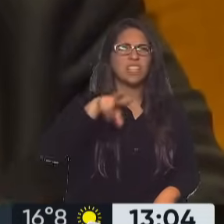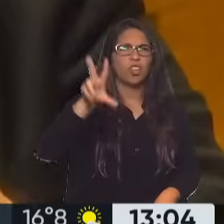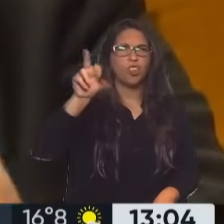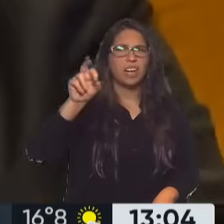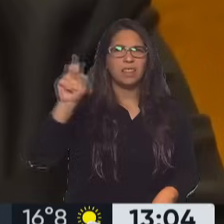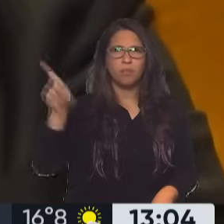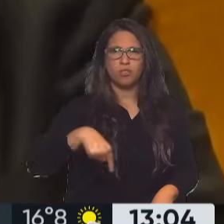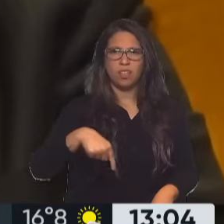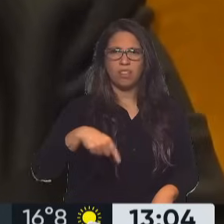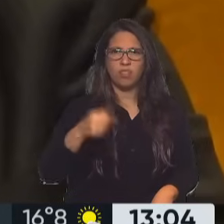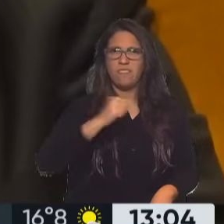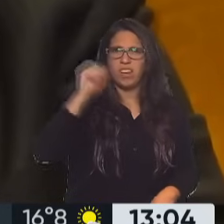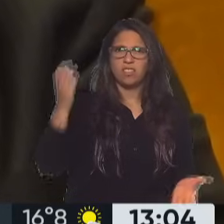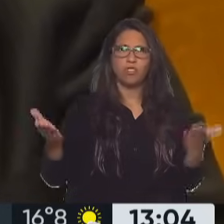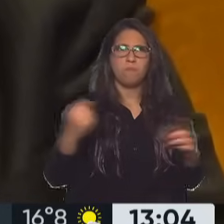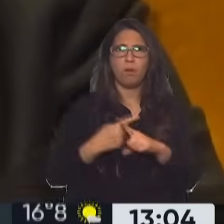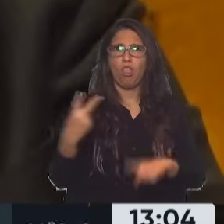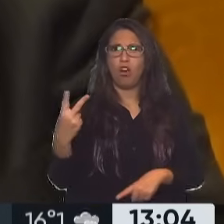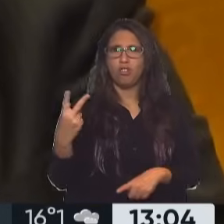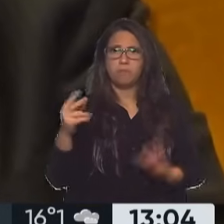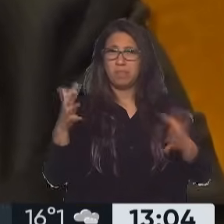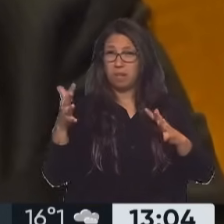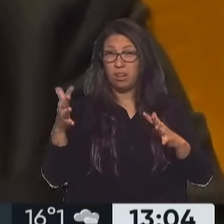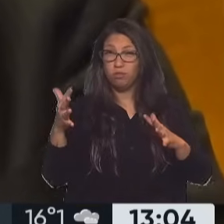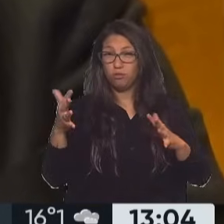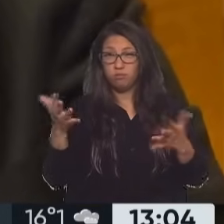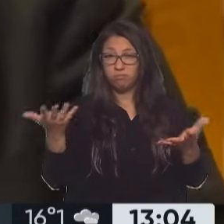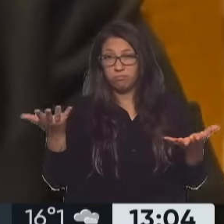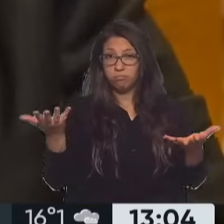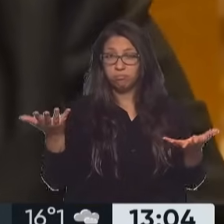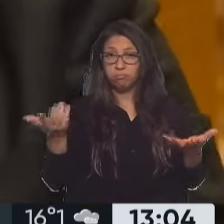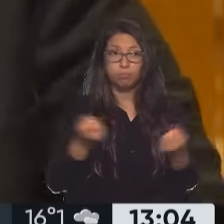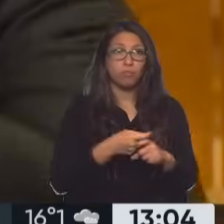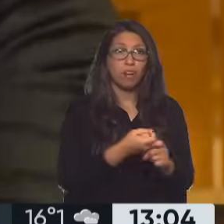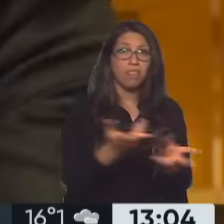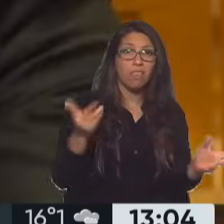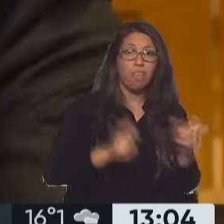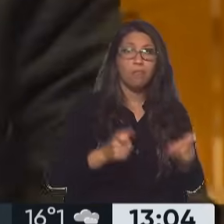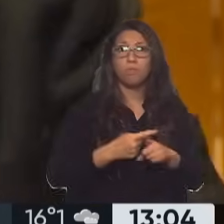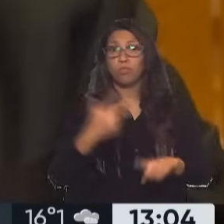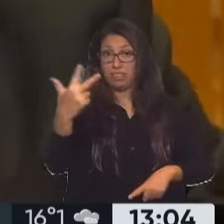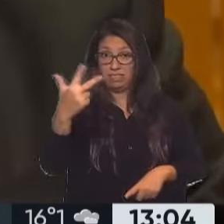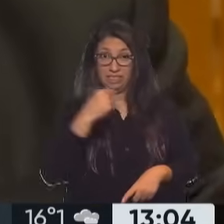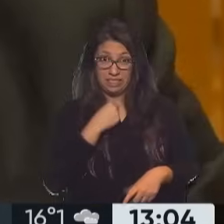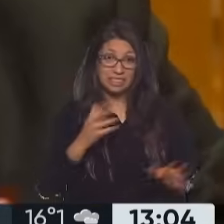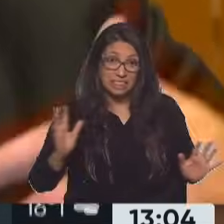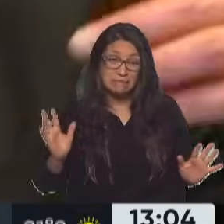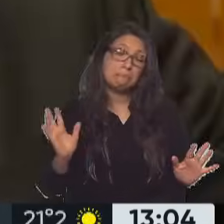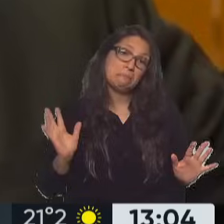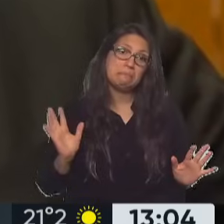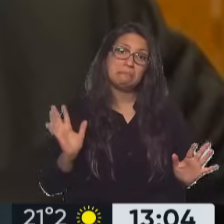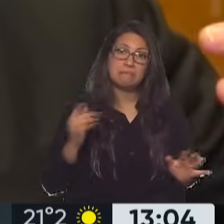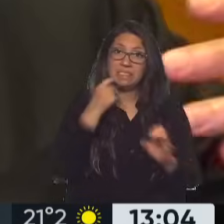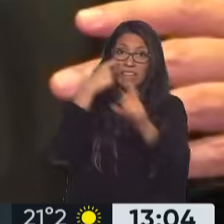130%, bueno, que la multiplicábamos por 2, más o menos, algo así, ¿eh? Por 3, si querés. Bueno,